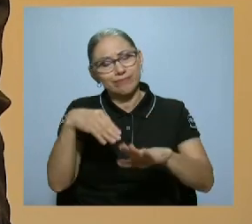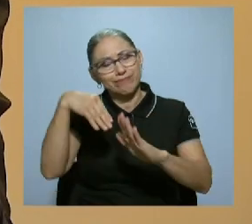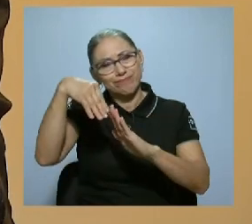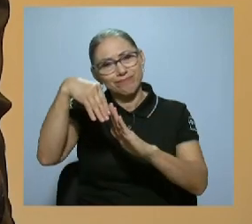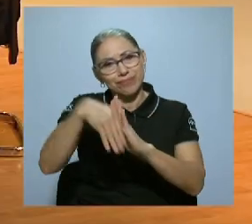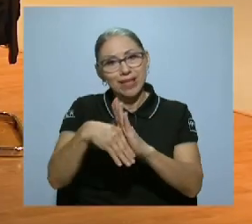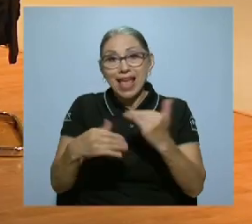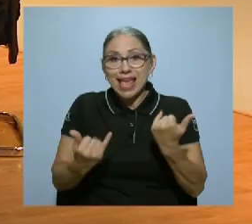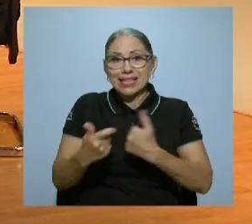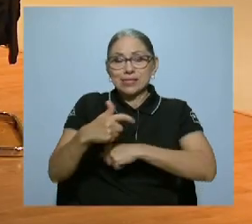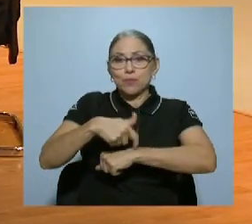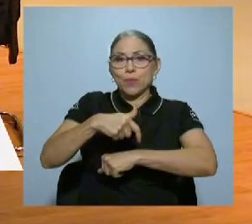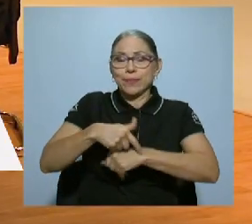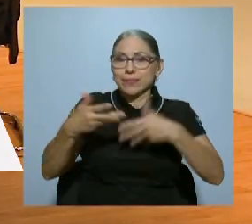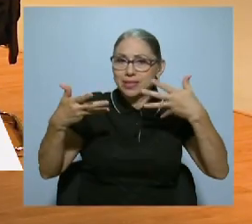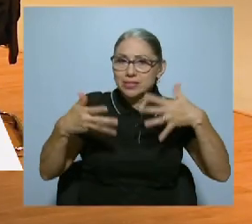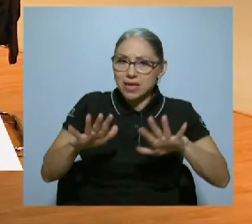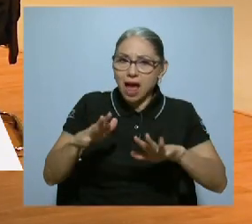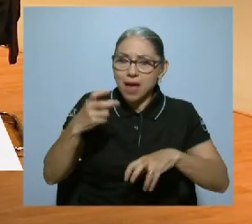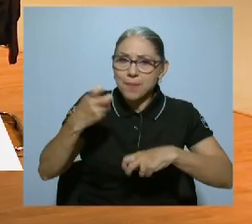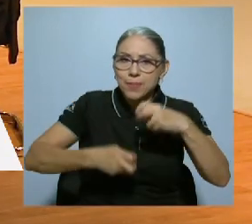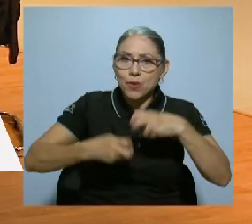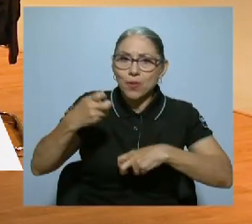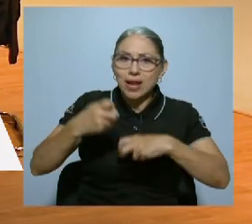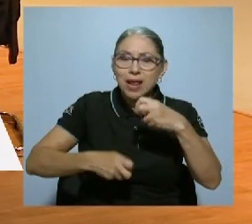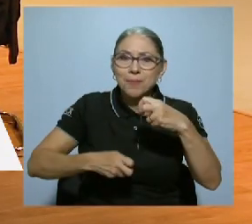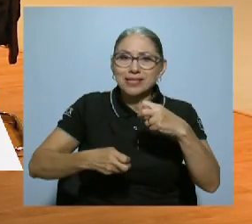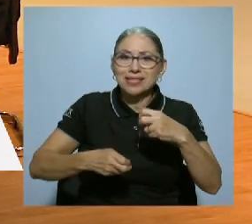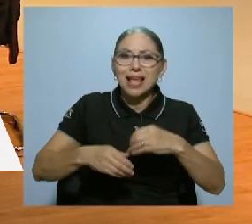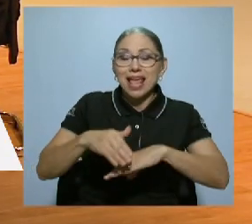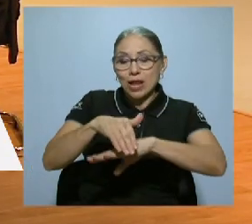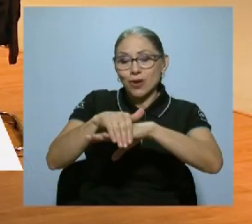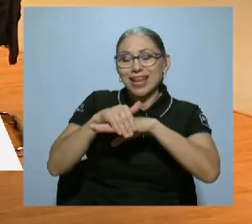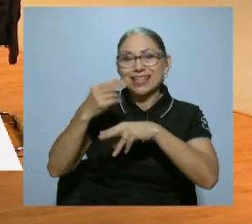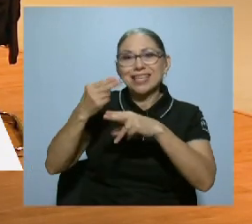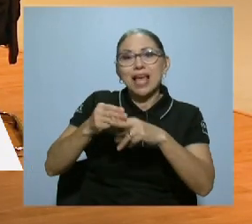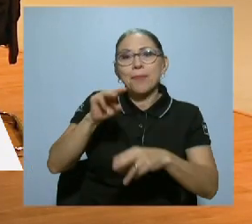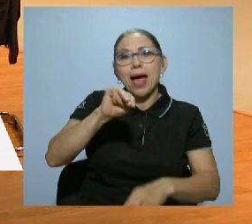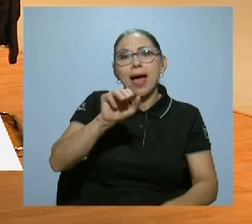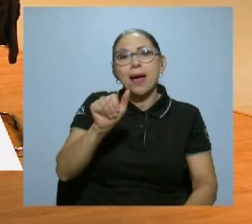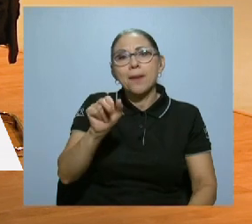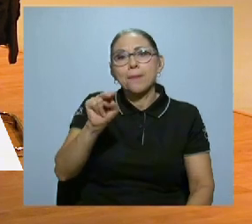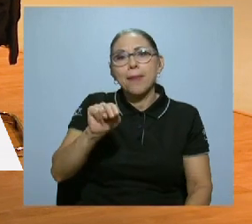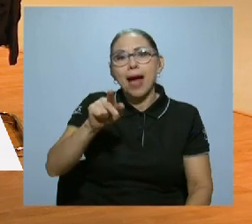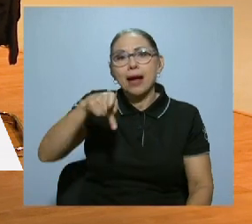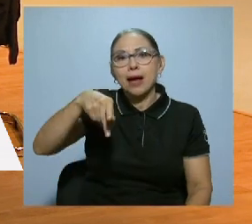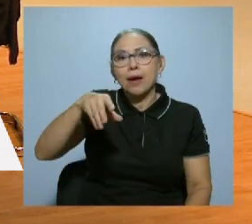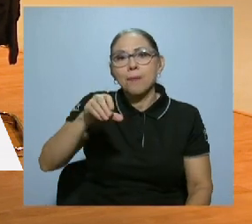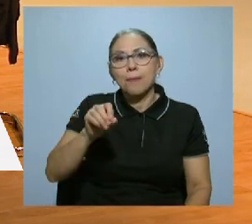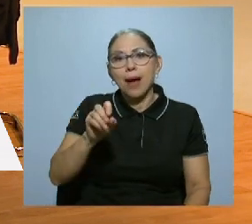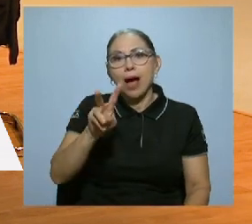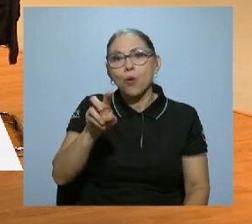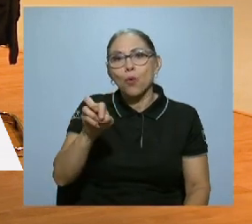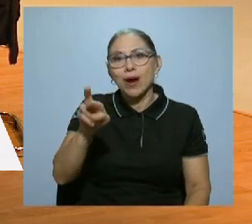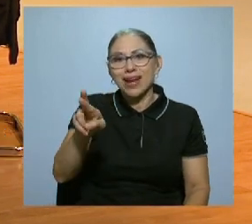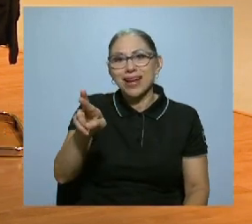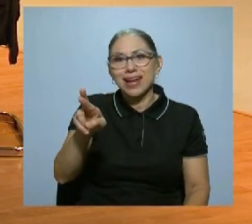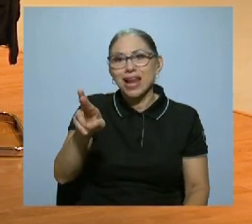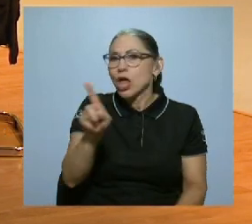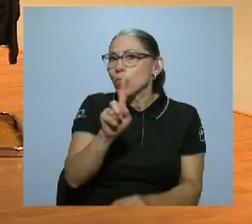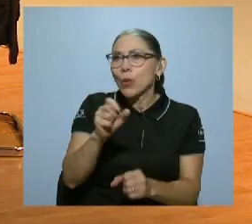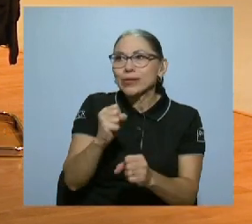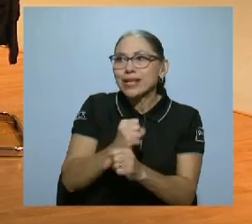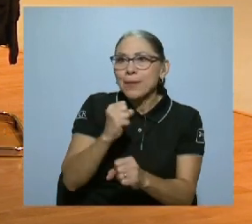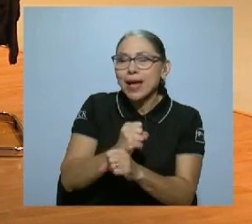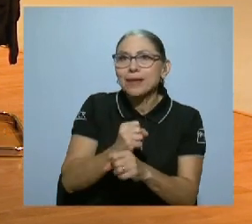hay problemas en lo que se llama en inglés manpower, o lo que conocemos, no es mano de obra, sino la capacidad de